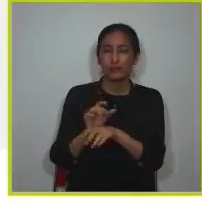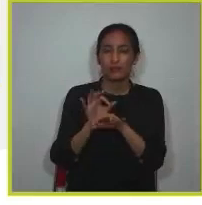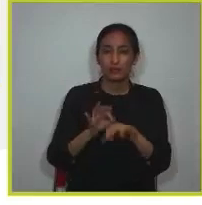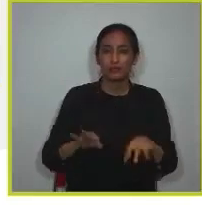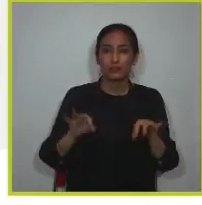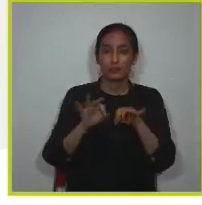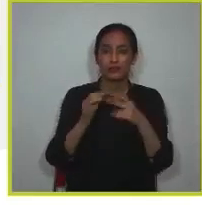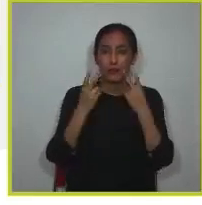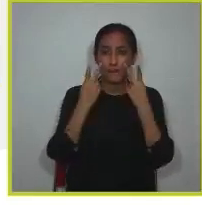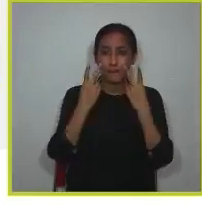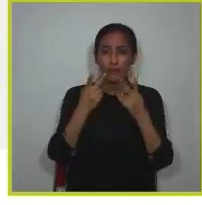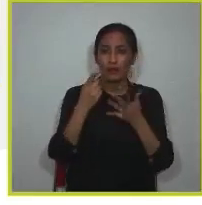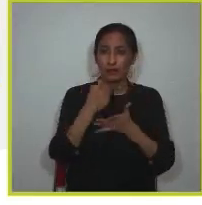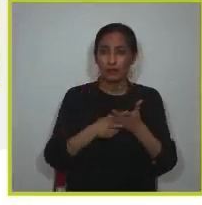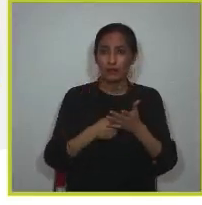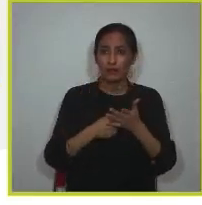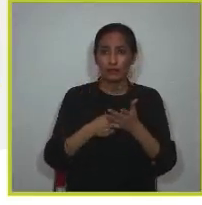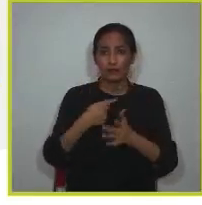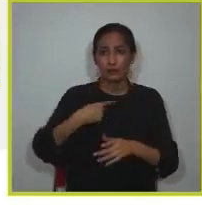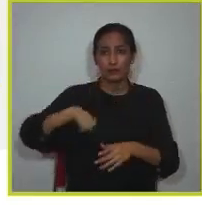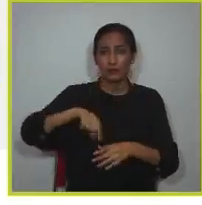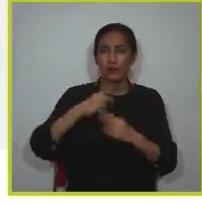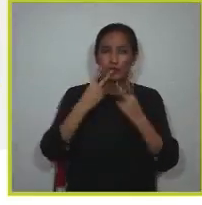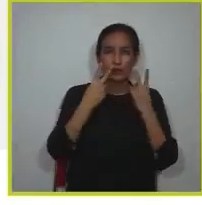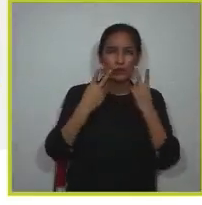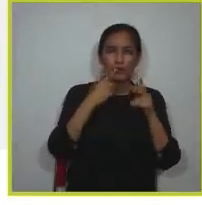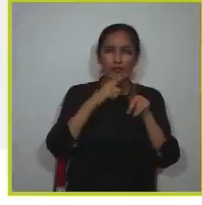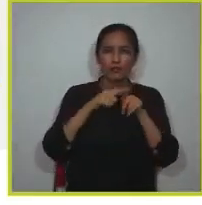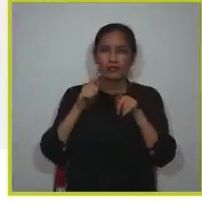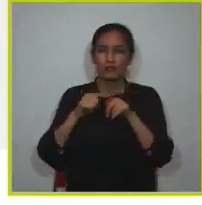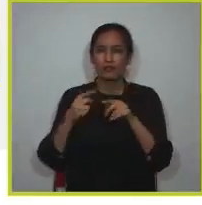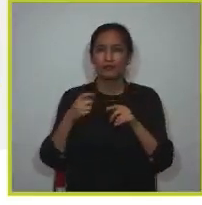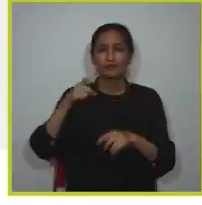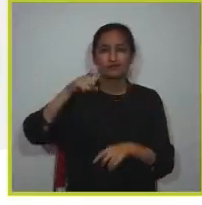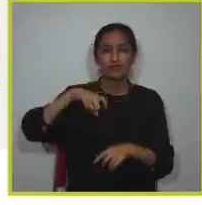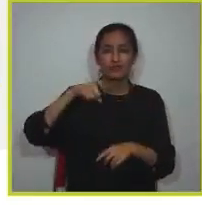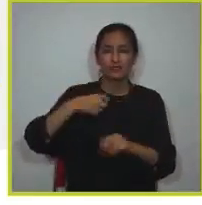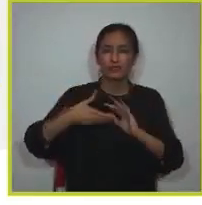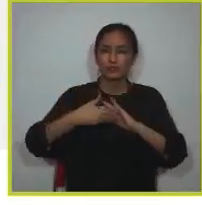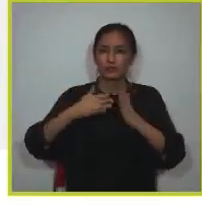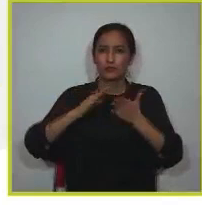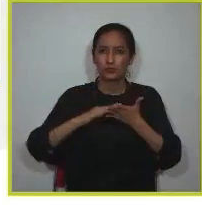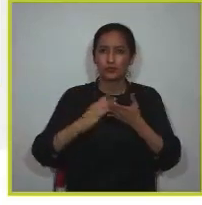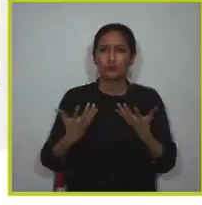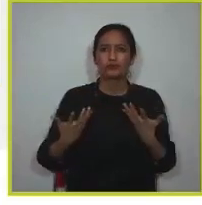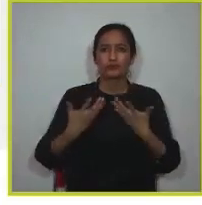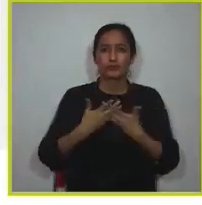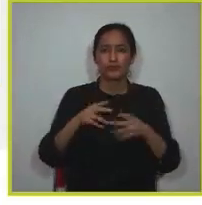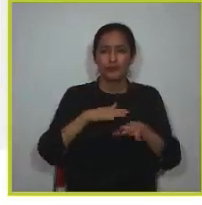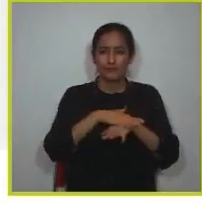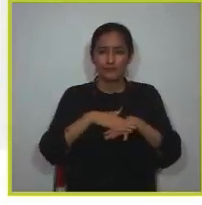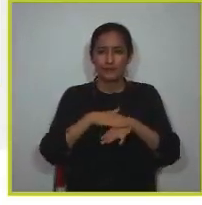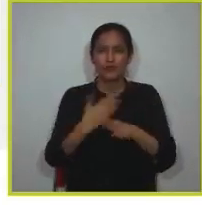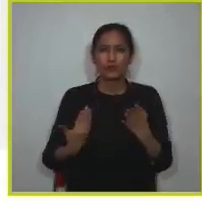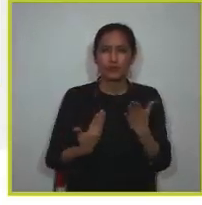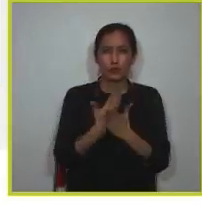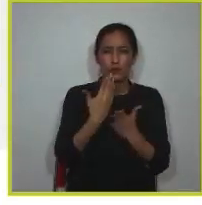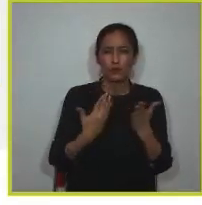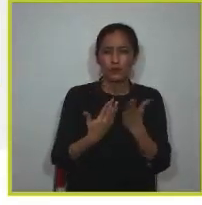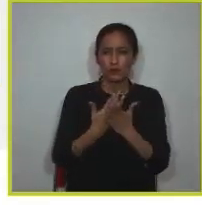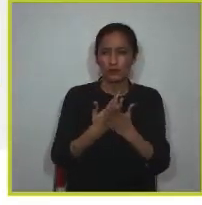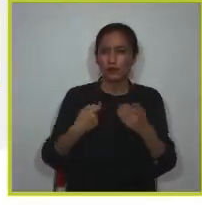súper importante ver que estamos viendo estos escenarios de necesidades sociales e involucrar estrategias de innovación